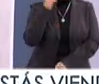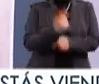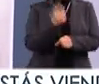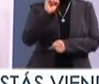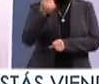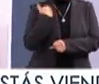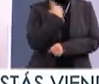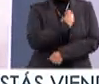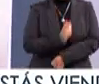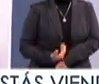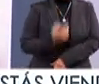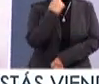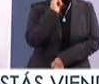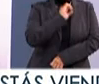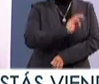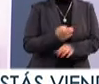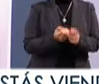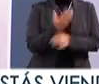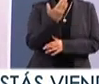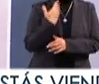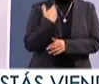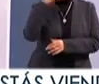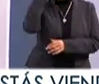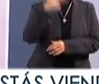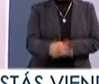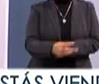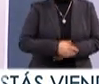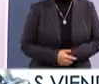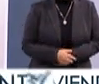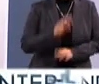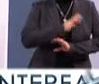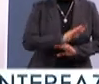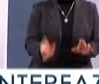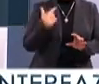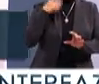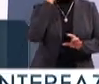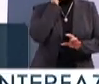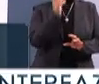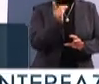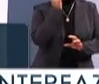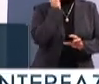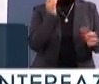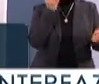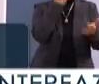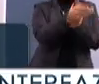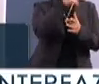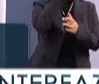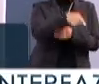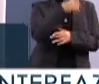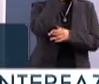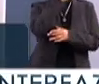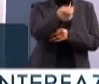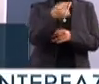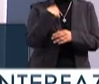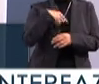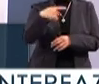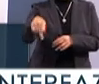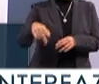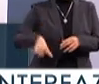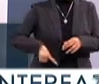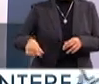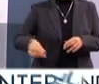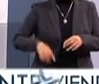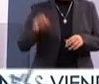Andrés Manuel López Obrador tomó protesta como un nuevo presidente de México, lo hizo en la Cámara de Diputados y ahí aseguró que su gobierno